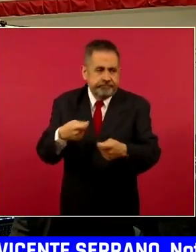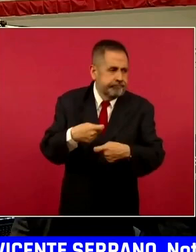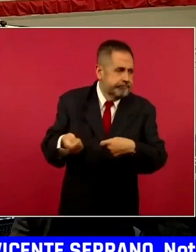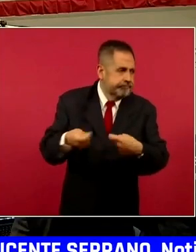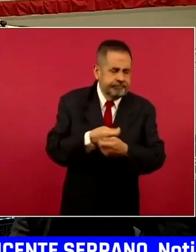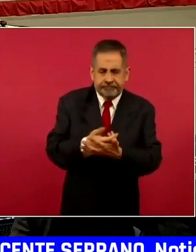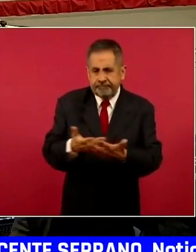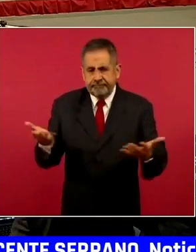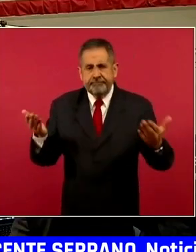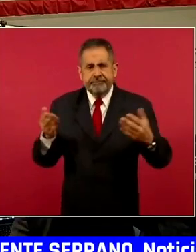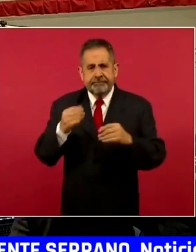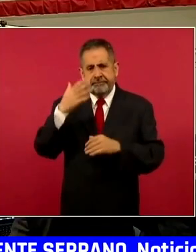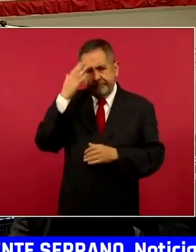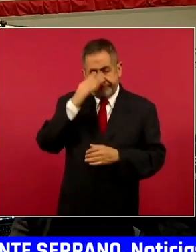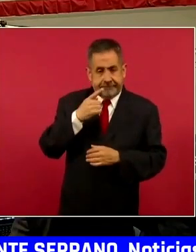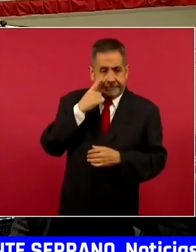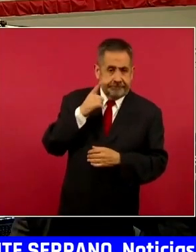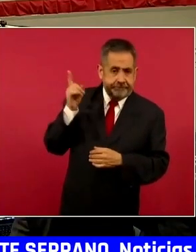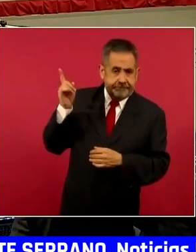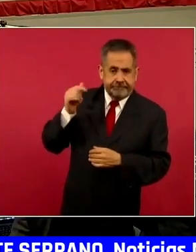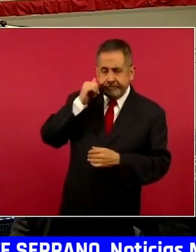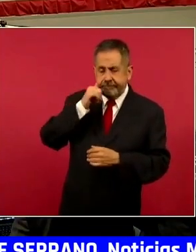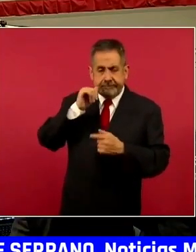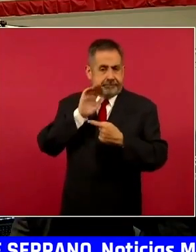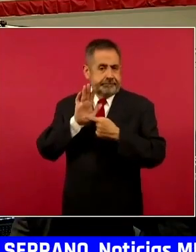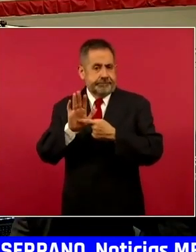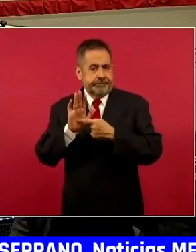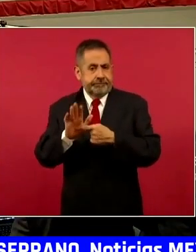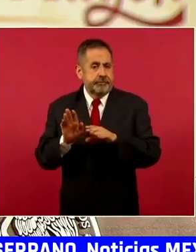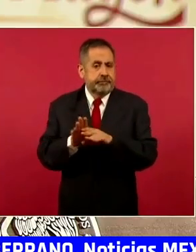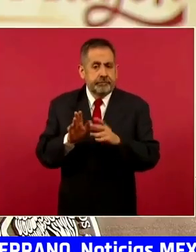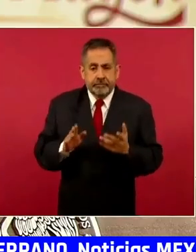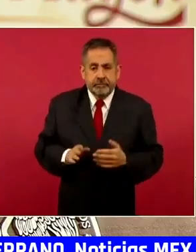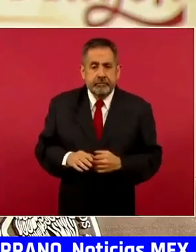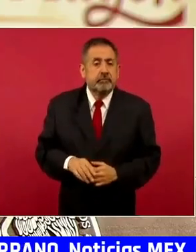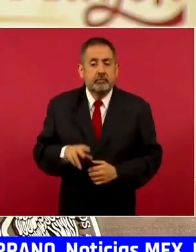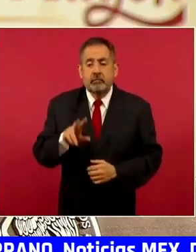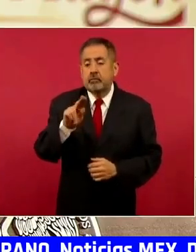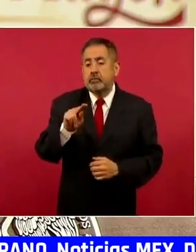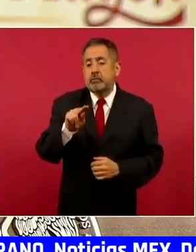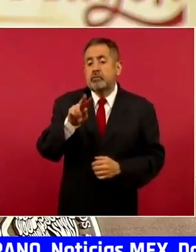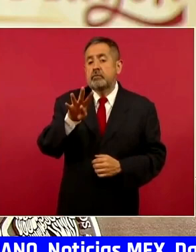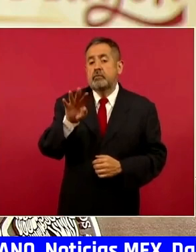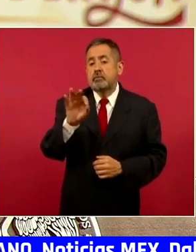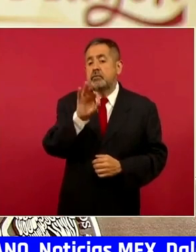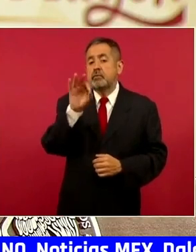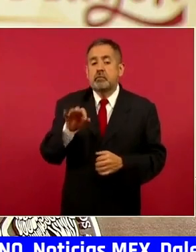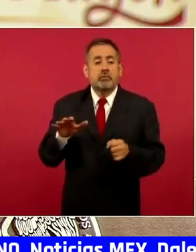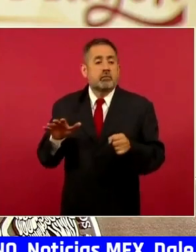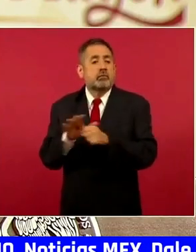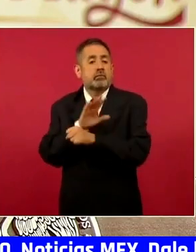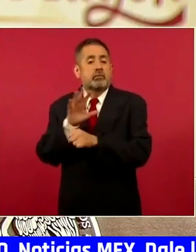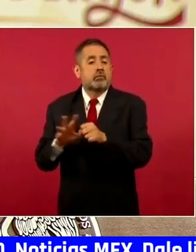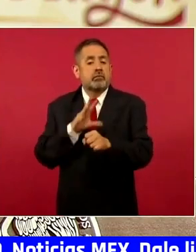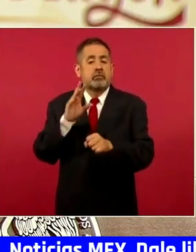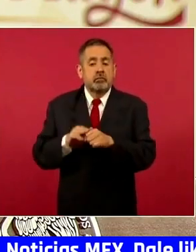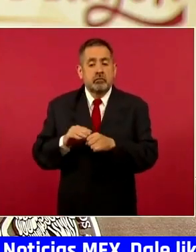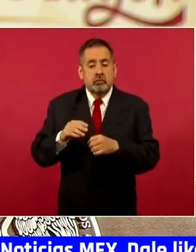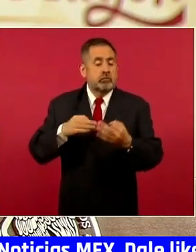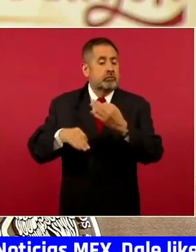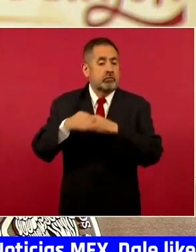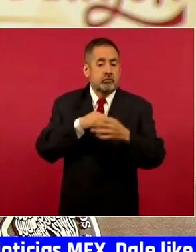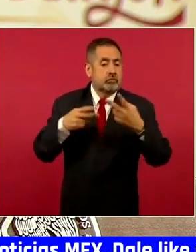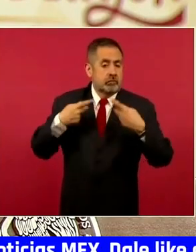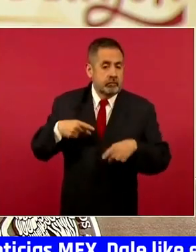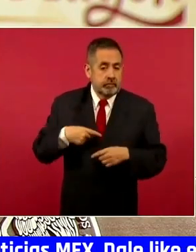estas cifras que ya conocen ustedes y las mantenemos siempre actualizadas, tenemos 84% de cobertura general para toda la